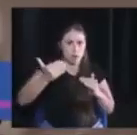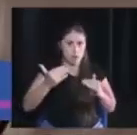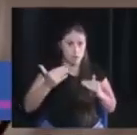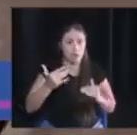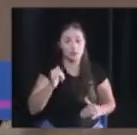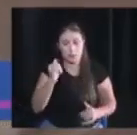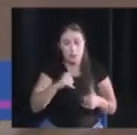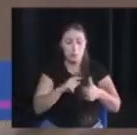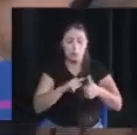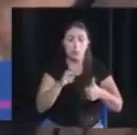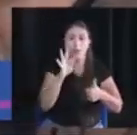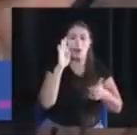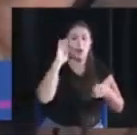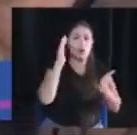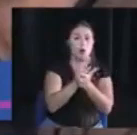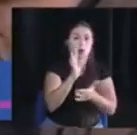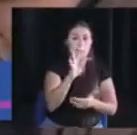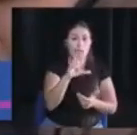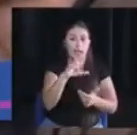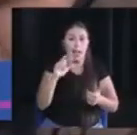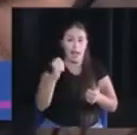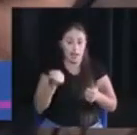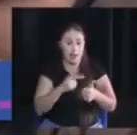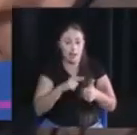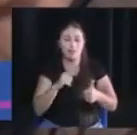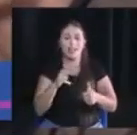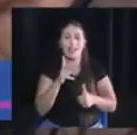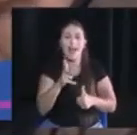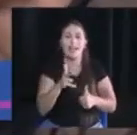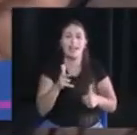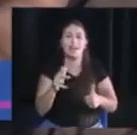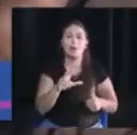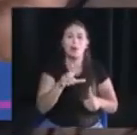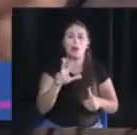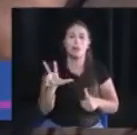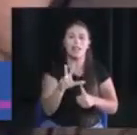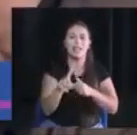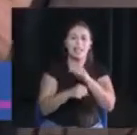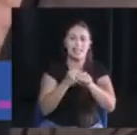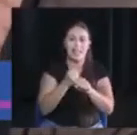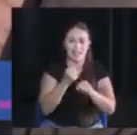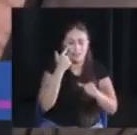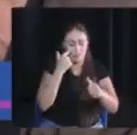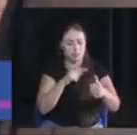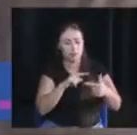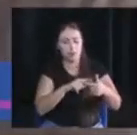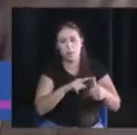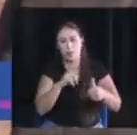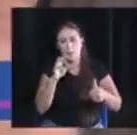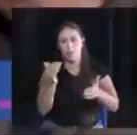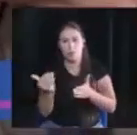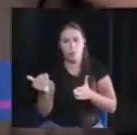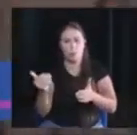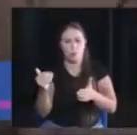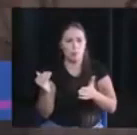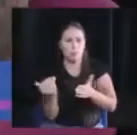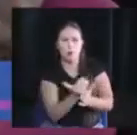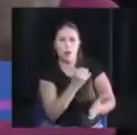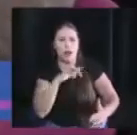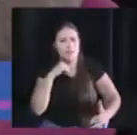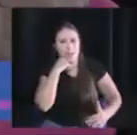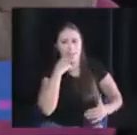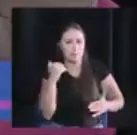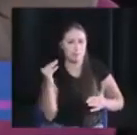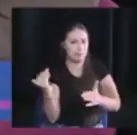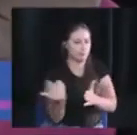golpe de Terra con el herrerismo en el 33, tratar de barrer con el primer vallismo. Claro, espero que